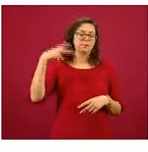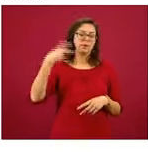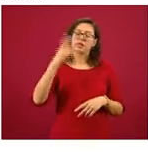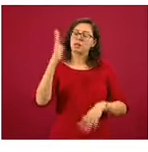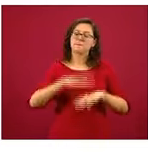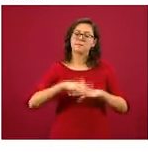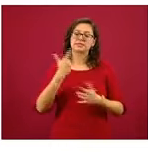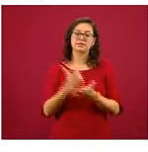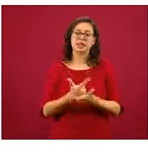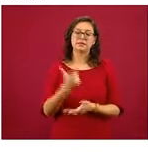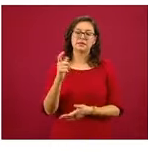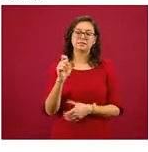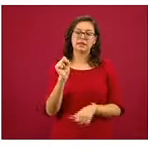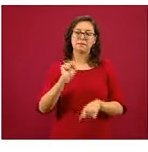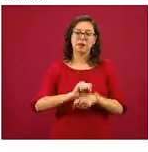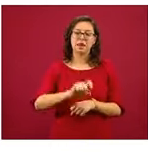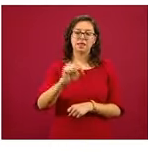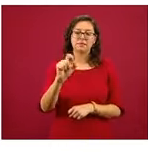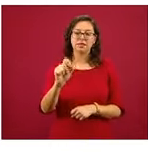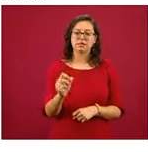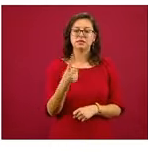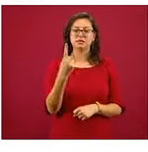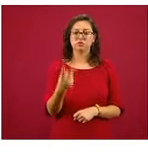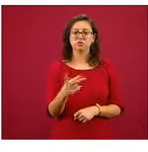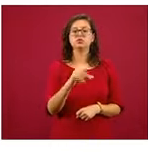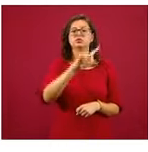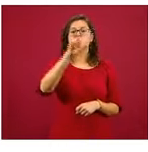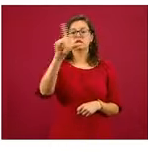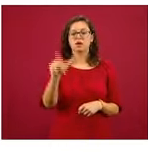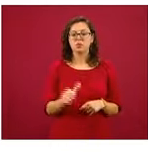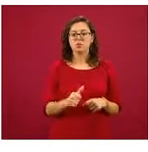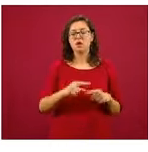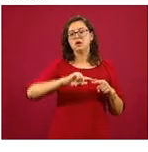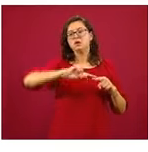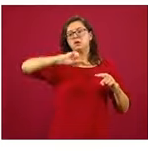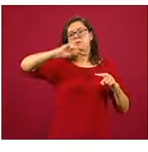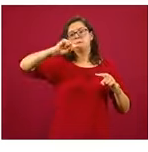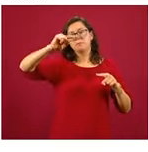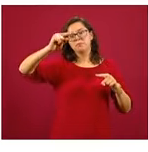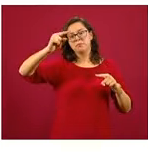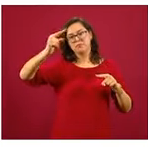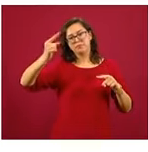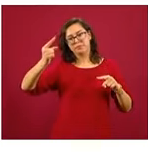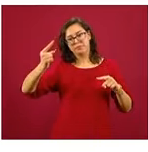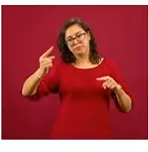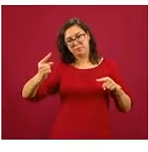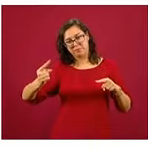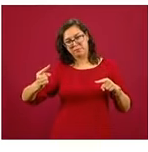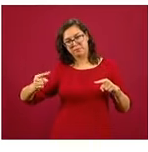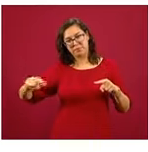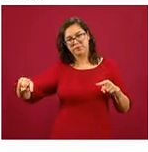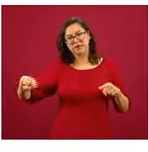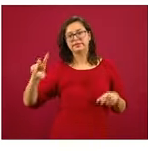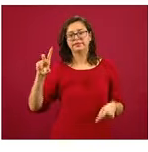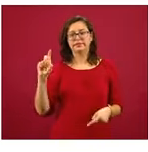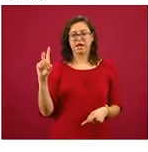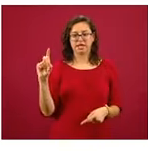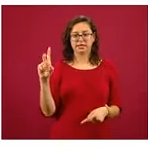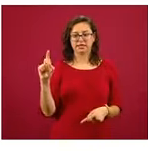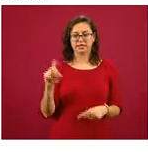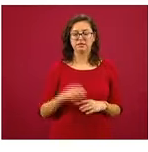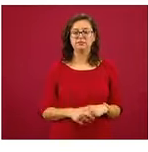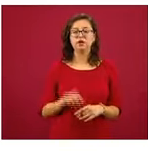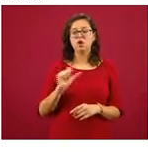semana 22 y luego prácticamente se presenta una meseta que se ha mantenido hasta la semana 30. Los otros